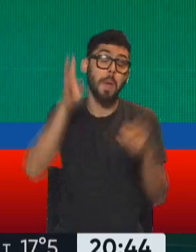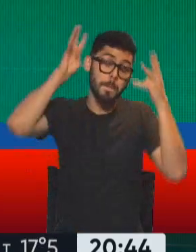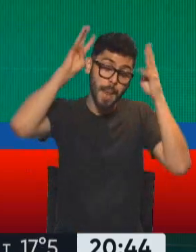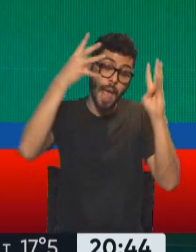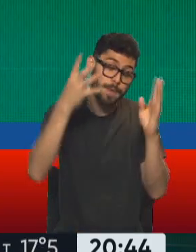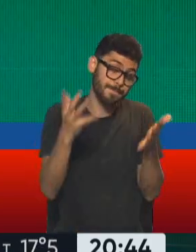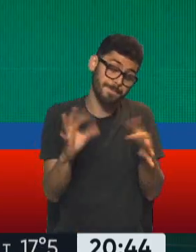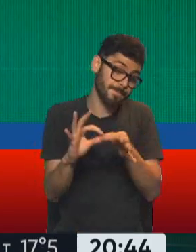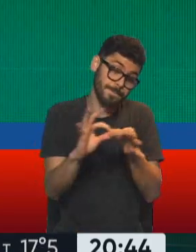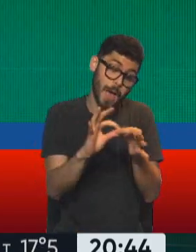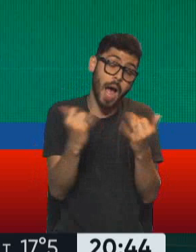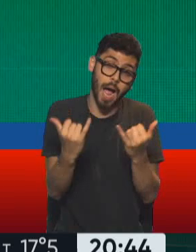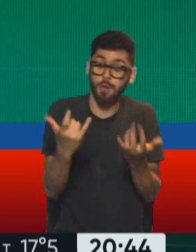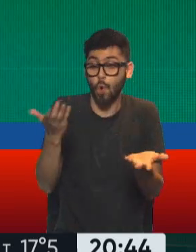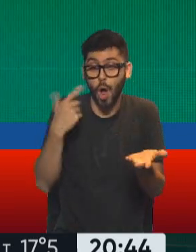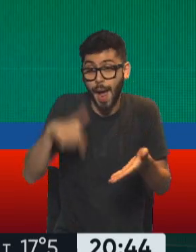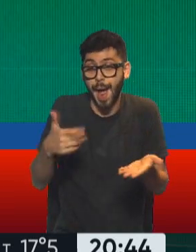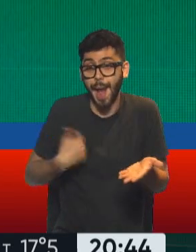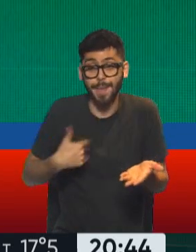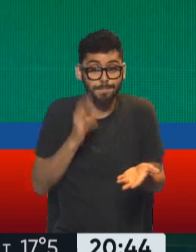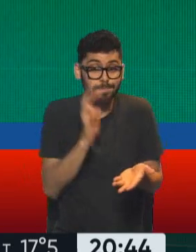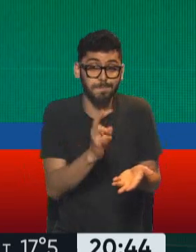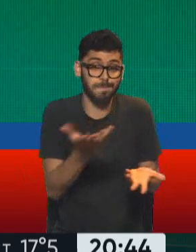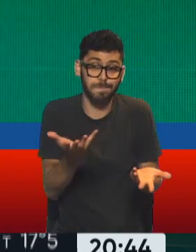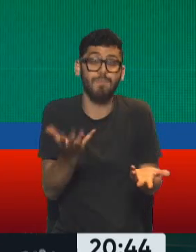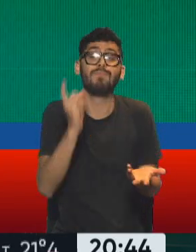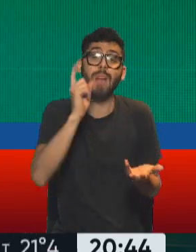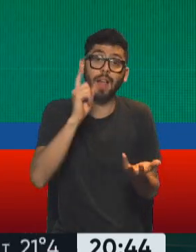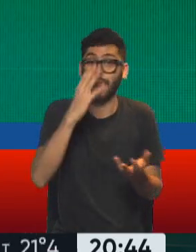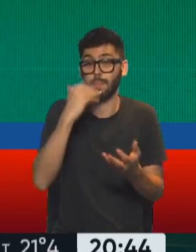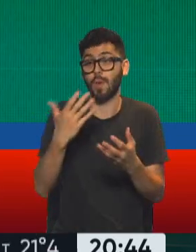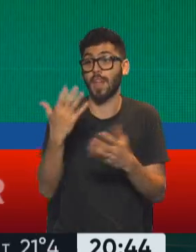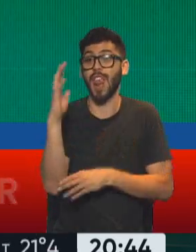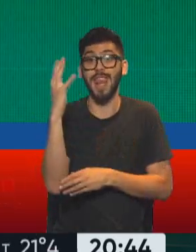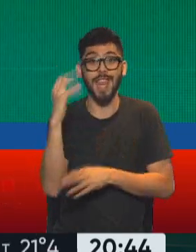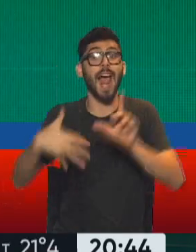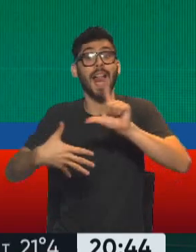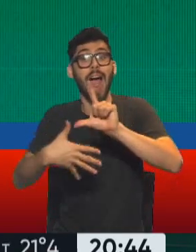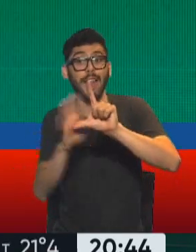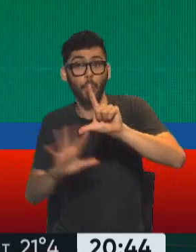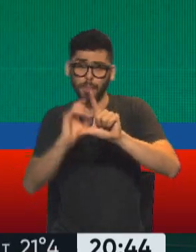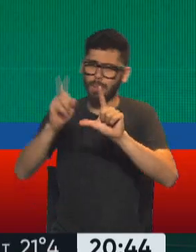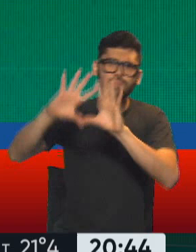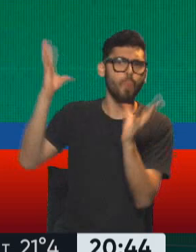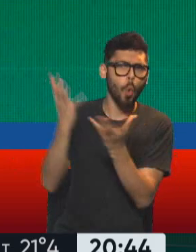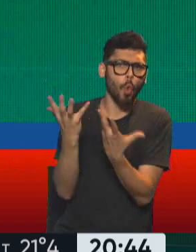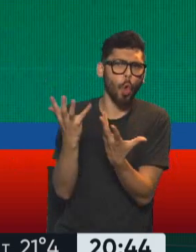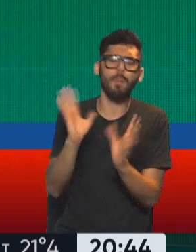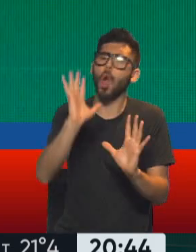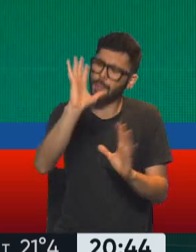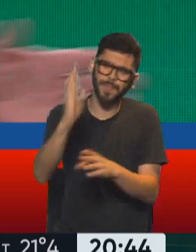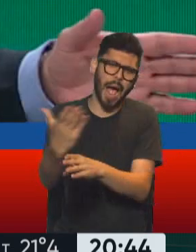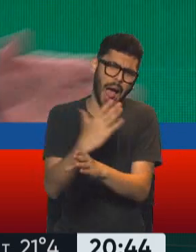obviamente lo estamos viviendo aquí en la argentina después tenemos que hablar de la derecha no sólo en latinoamérica también en el mundo pero porque antes